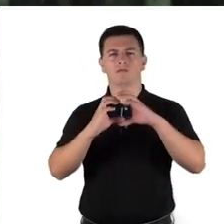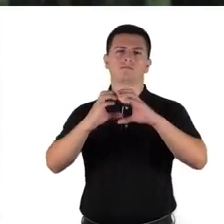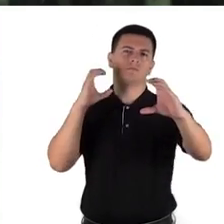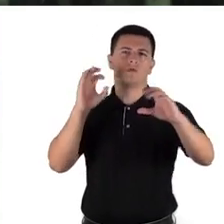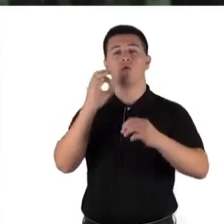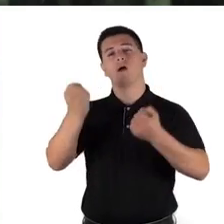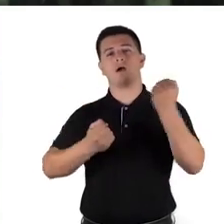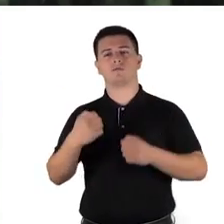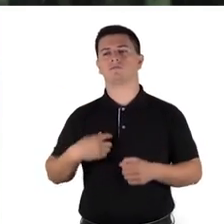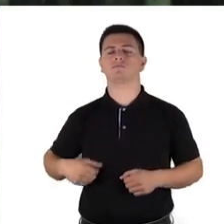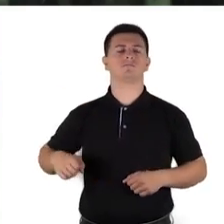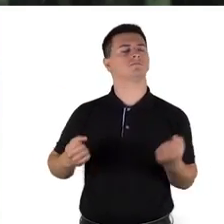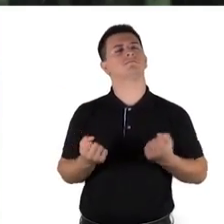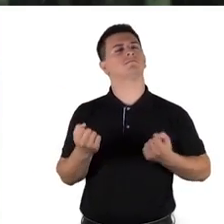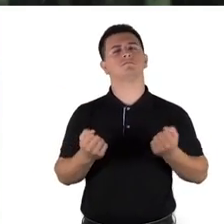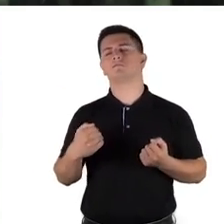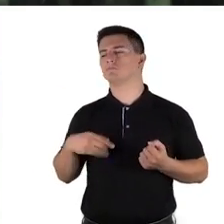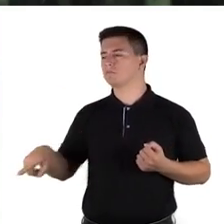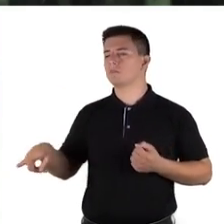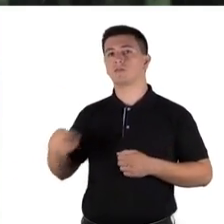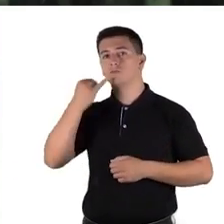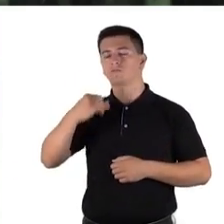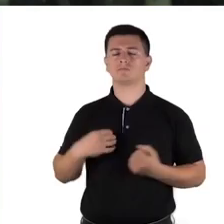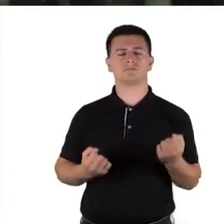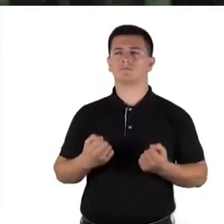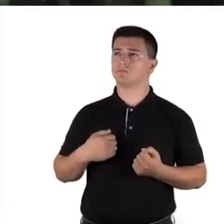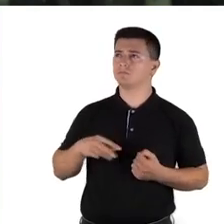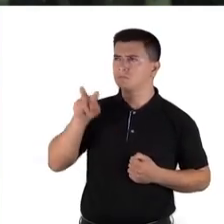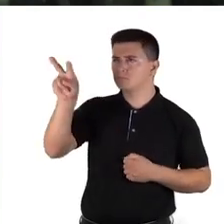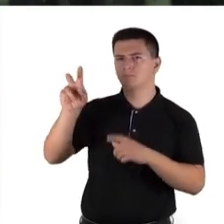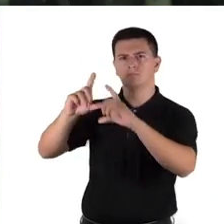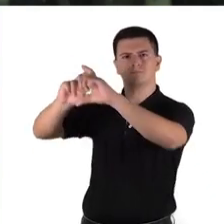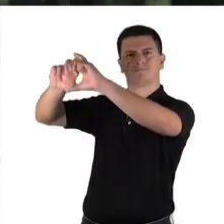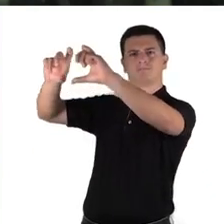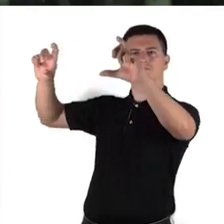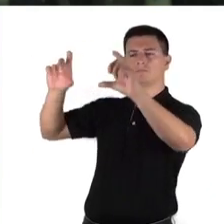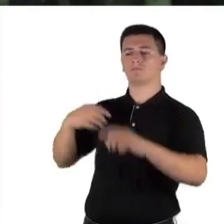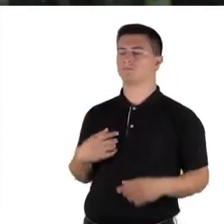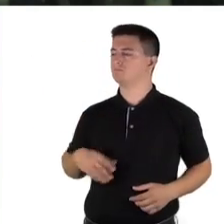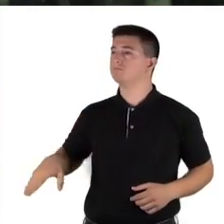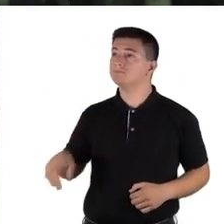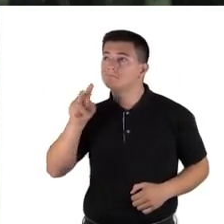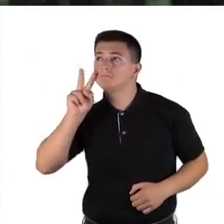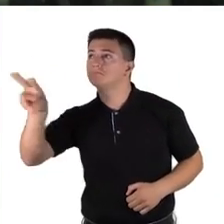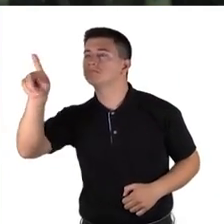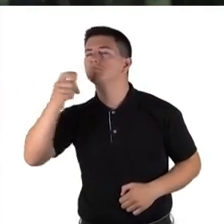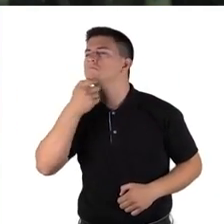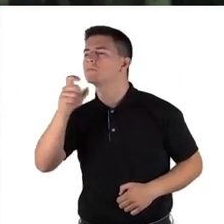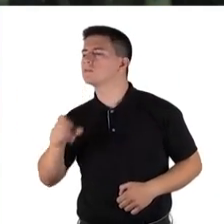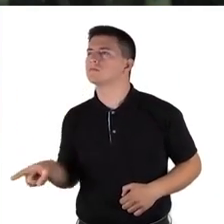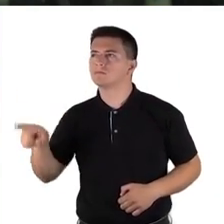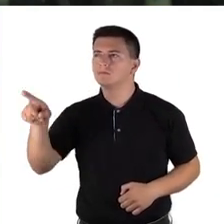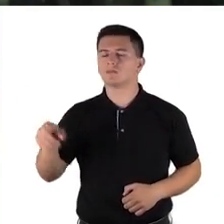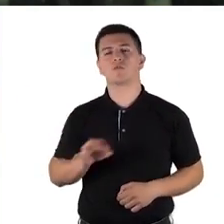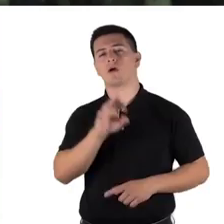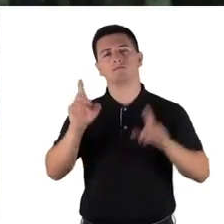cuenta, pero mientras nos vamos en colectivo, nos vamos en el auto y vemos carteles de algunas marcas, lo que sea, podemos, por ejemplo,